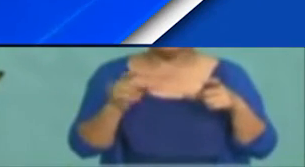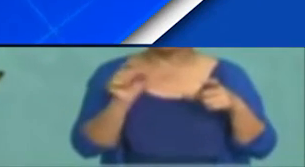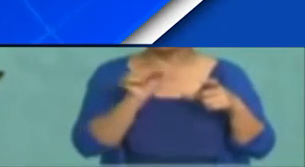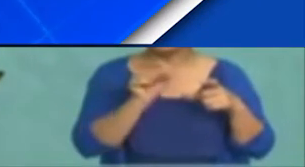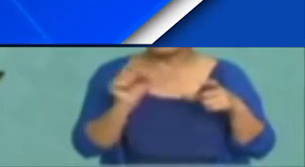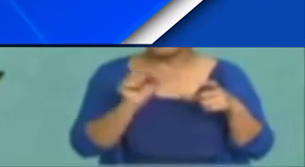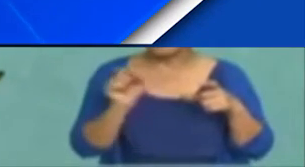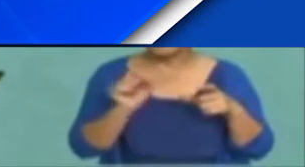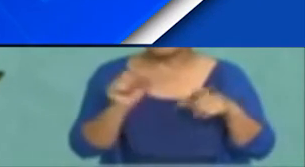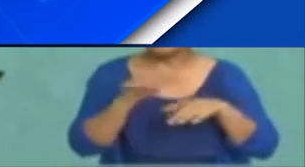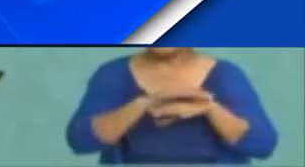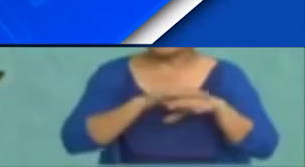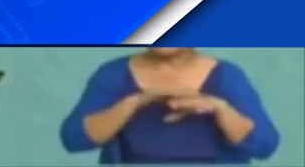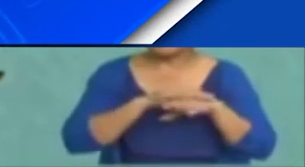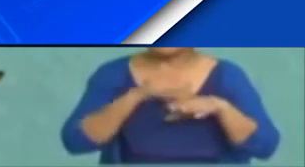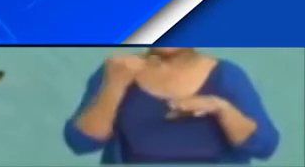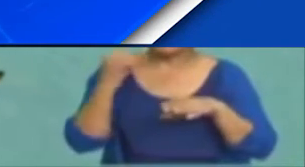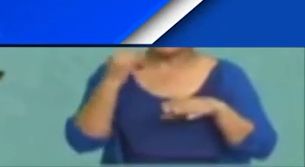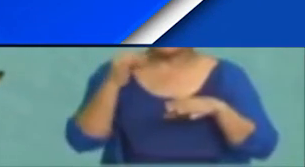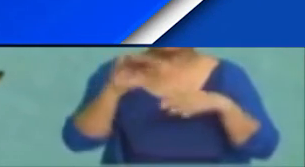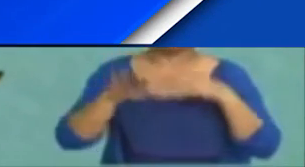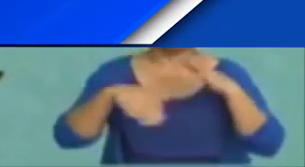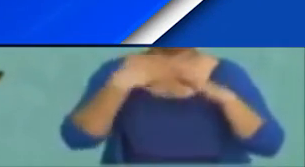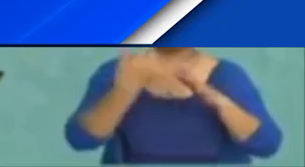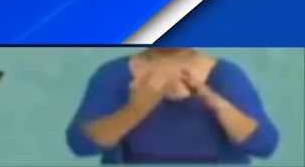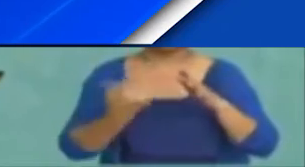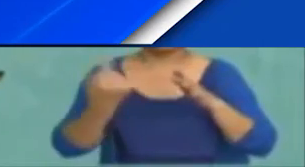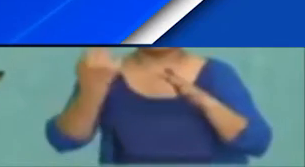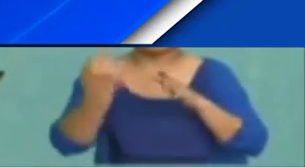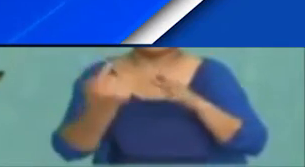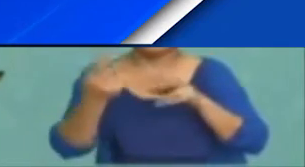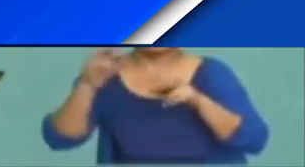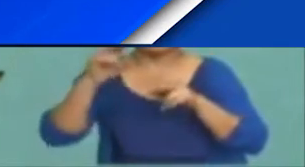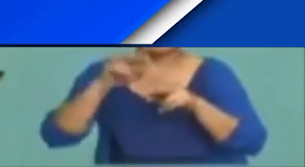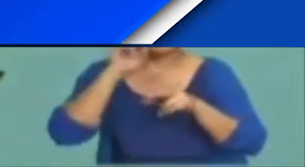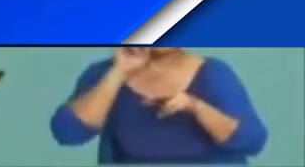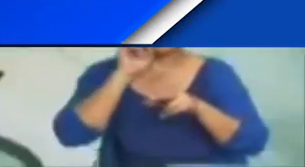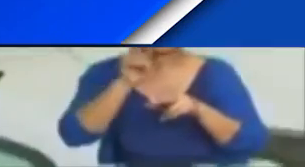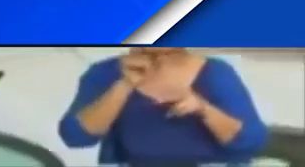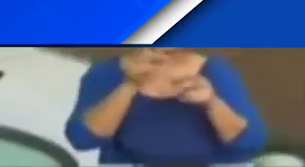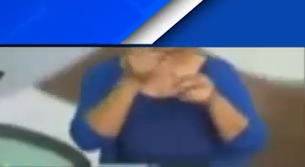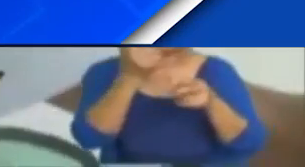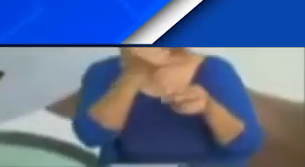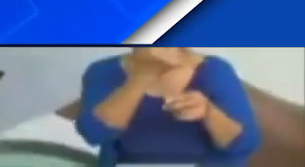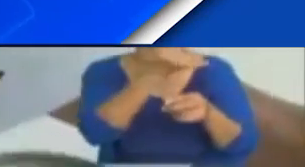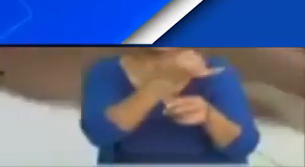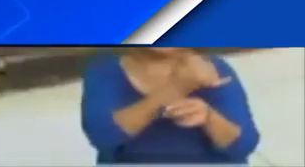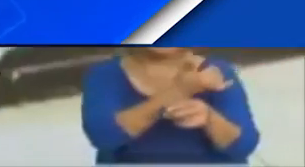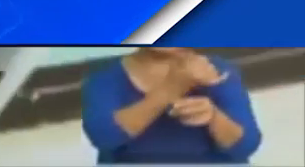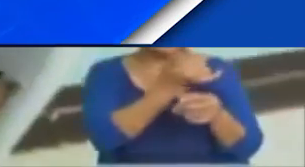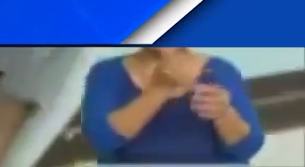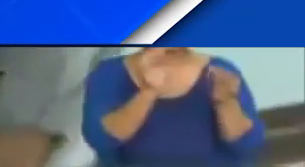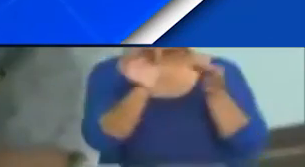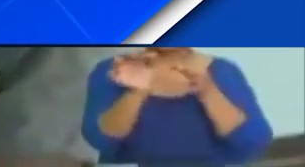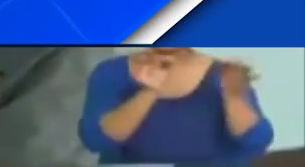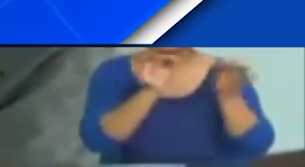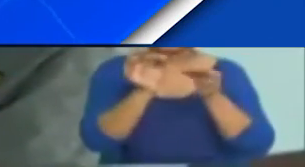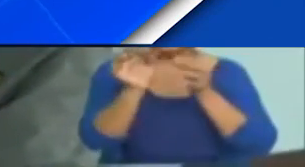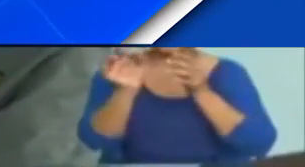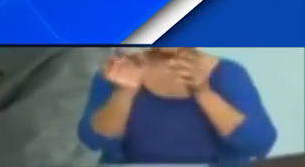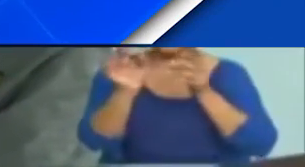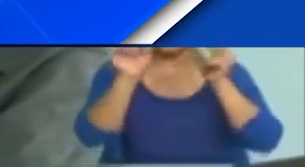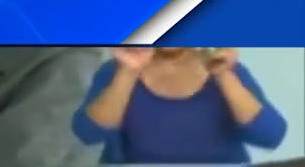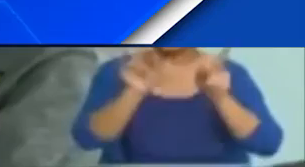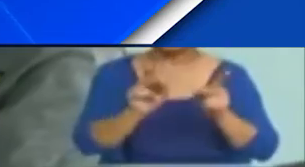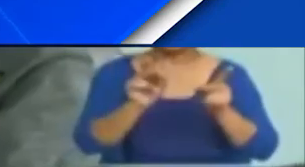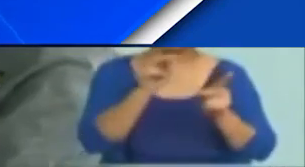paz, victoria de un pueblo valiente. Vocera del gobierno y vicepresidenta de Nicaragua, Rosario